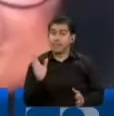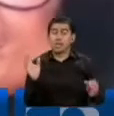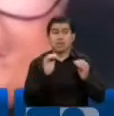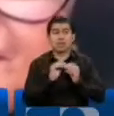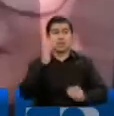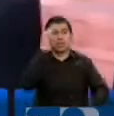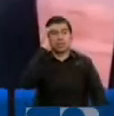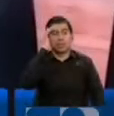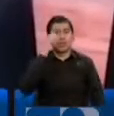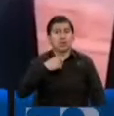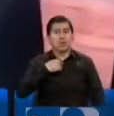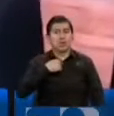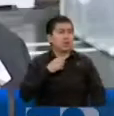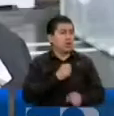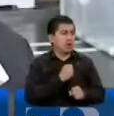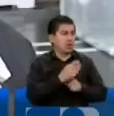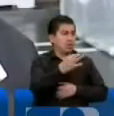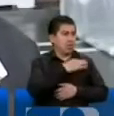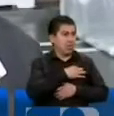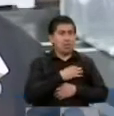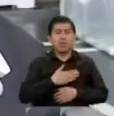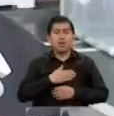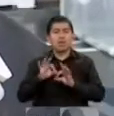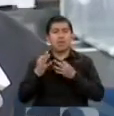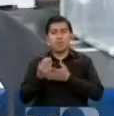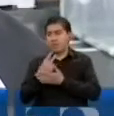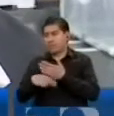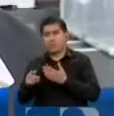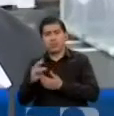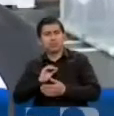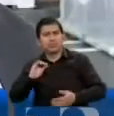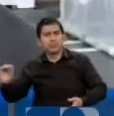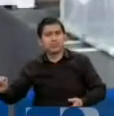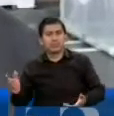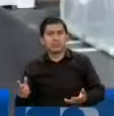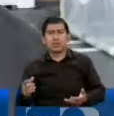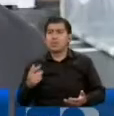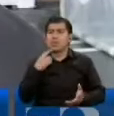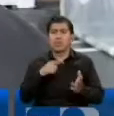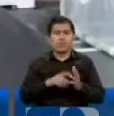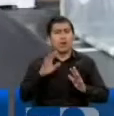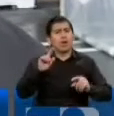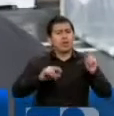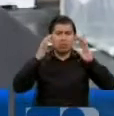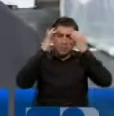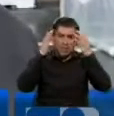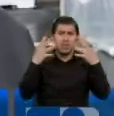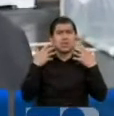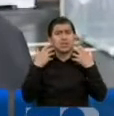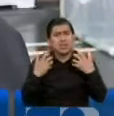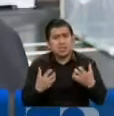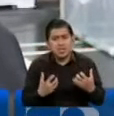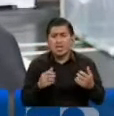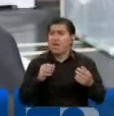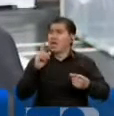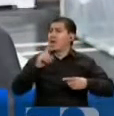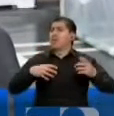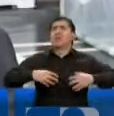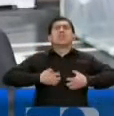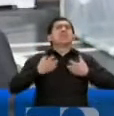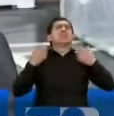de contagiar a sus seres queridos. Pasamos por momentos de ansiedad, por momentos de angustia, por momentos de depresión, cruzamos